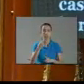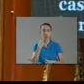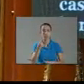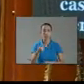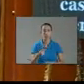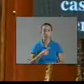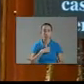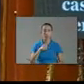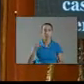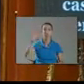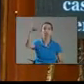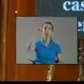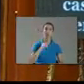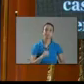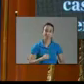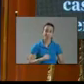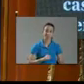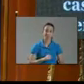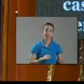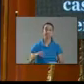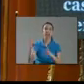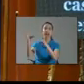Hermana Gertrudis.